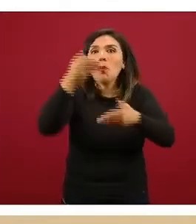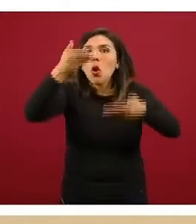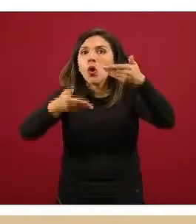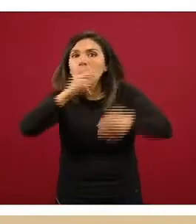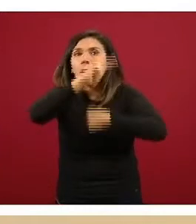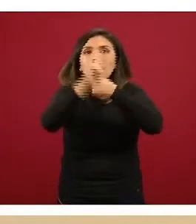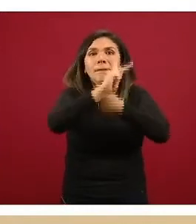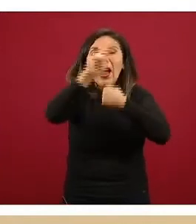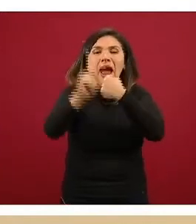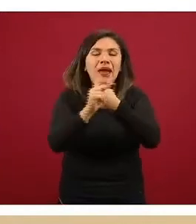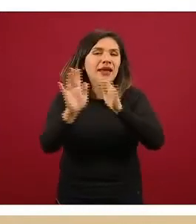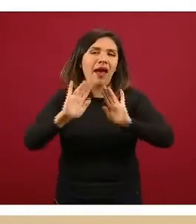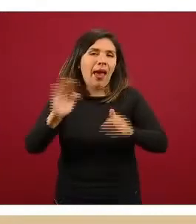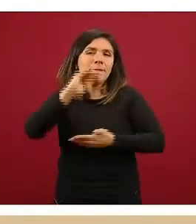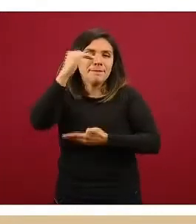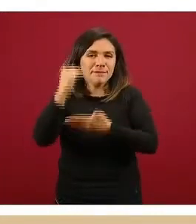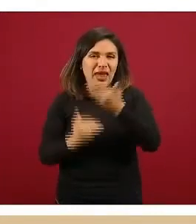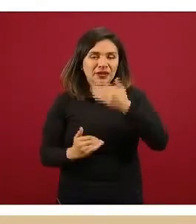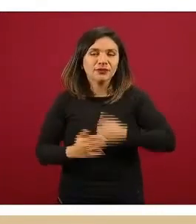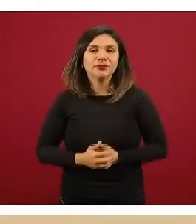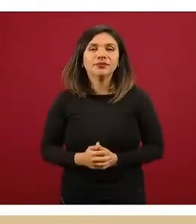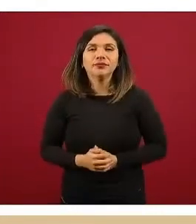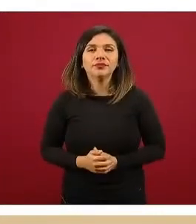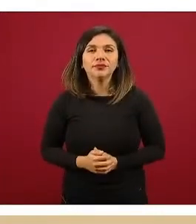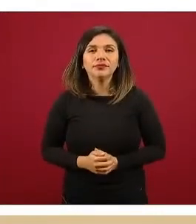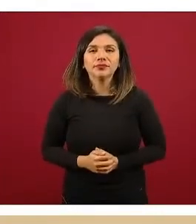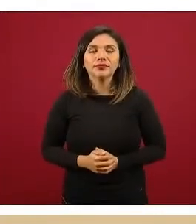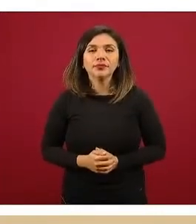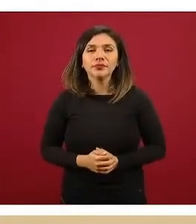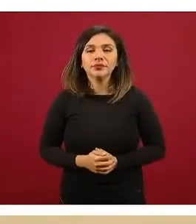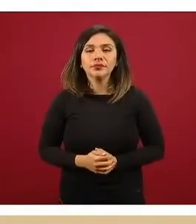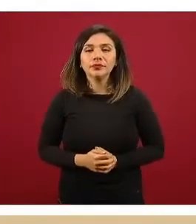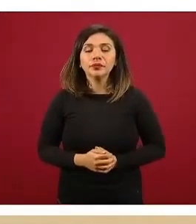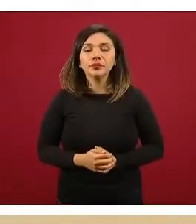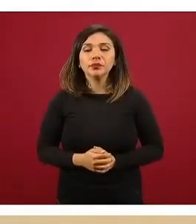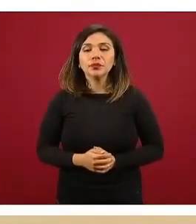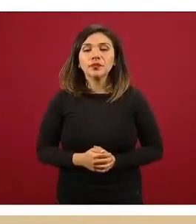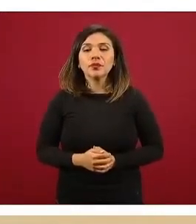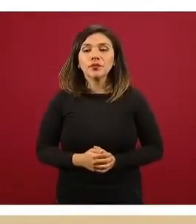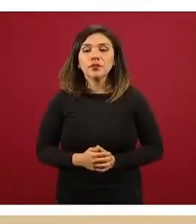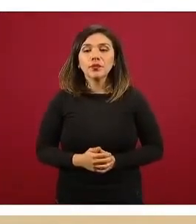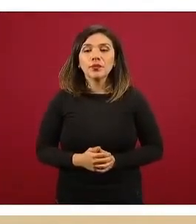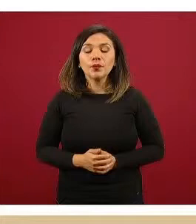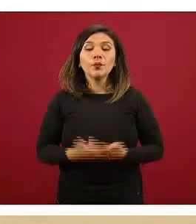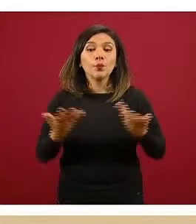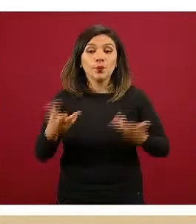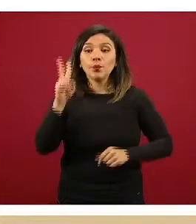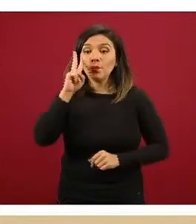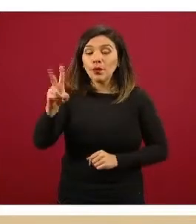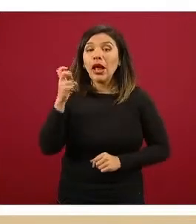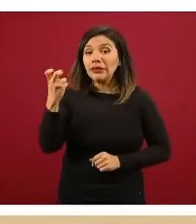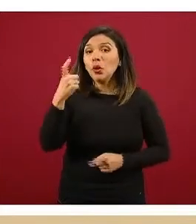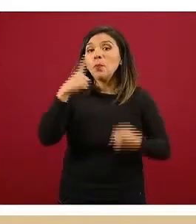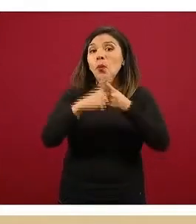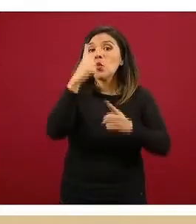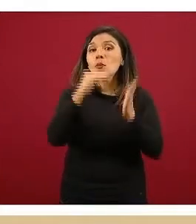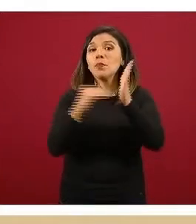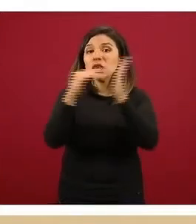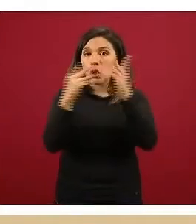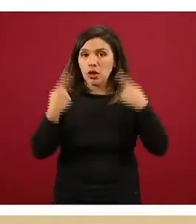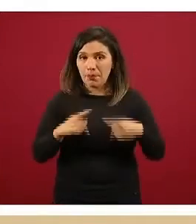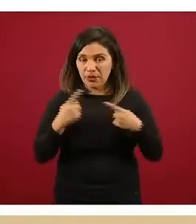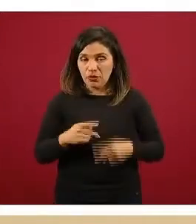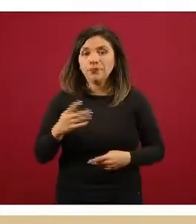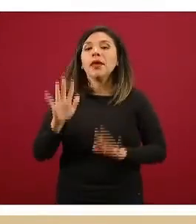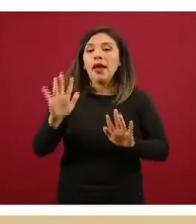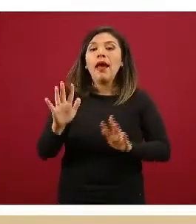comparaciones de números de casos entre países con poblaciones diferentes. Entonces, por millón de habitantes. Pero regresando a